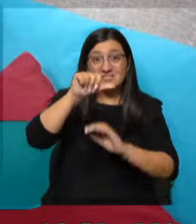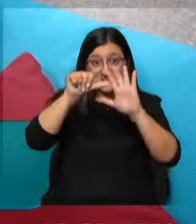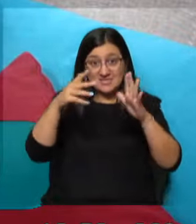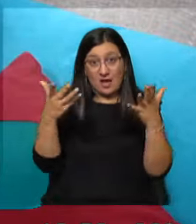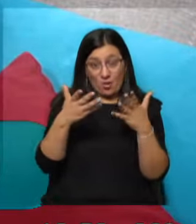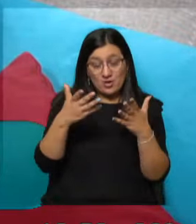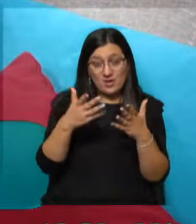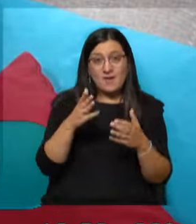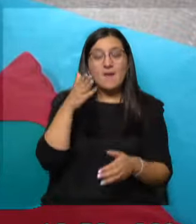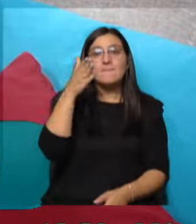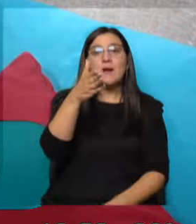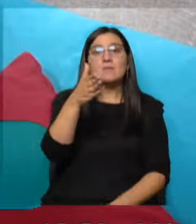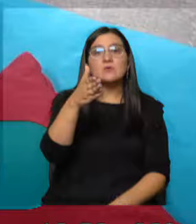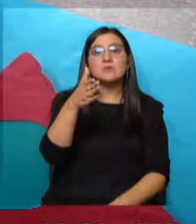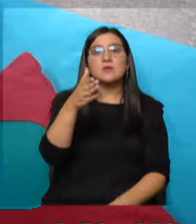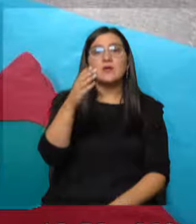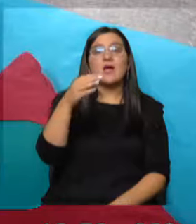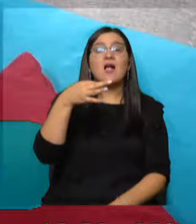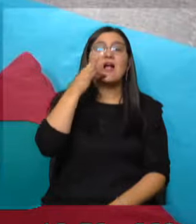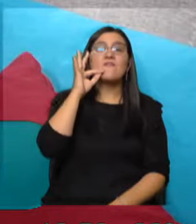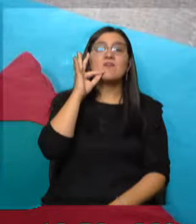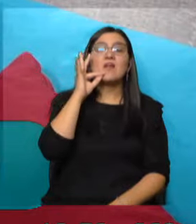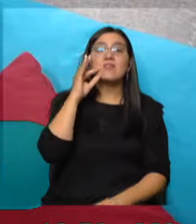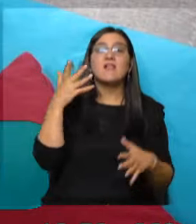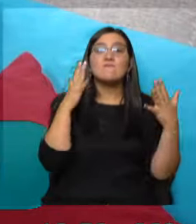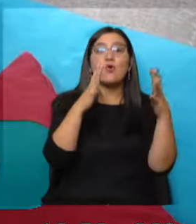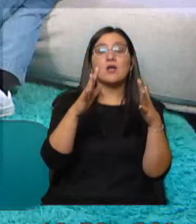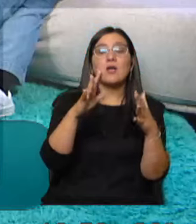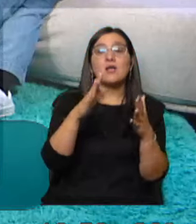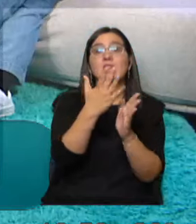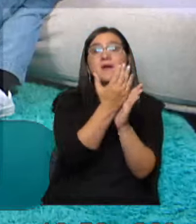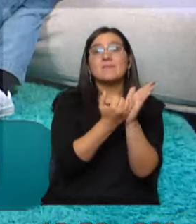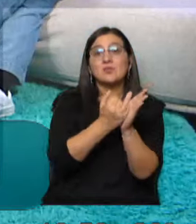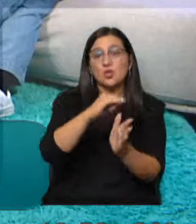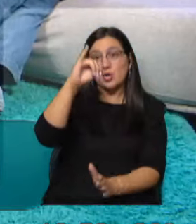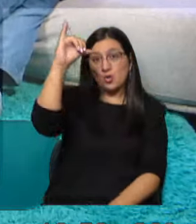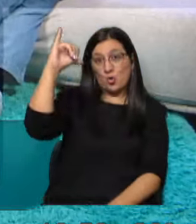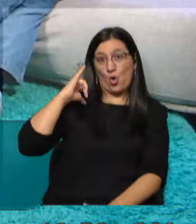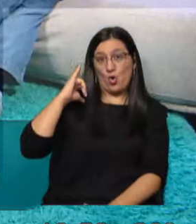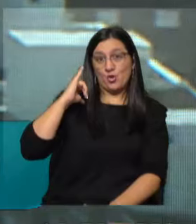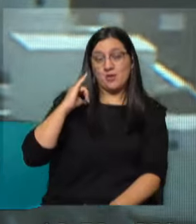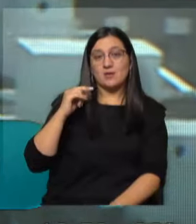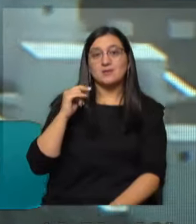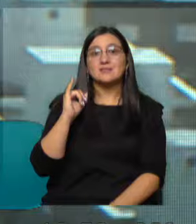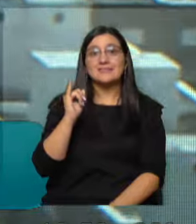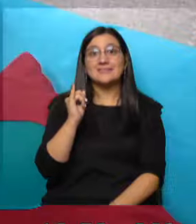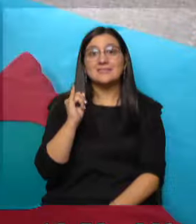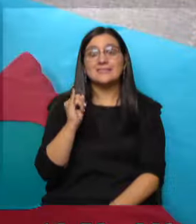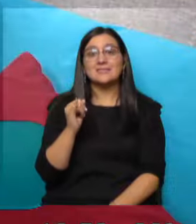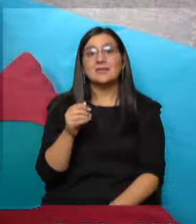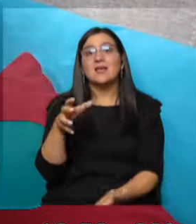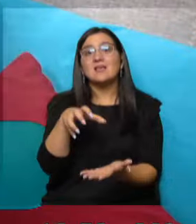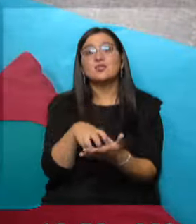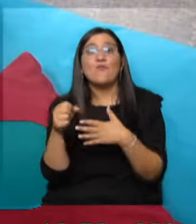ahora vamos a estar en Café del Bosque, en Colonia. Sí, ¿lo conocen? Sí, ese baile es increíble. Ese baile para